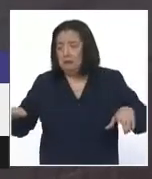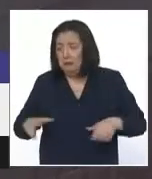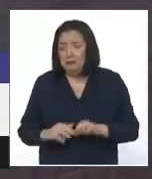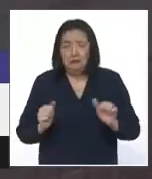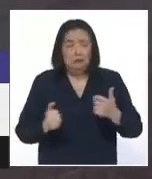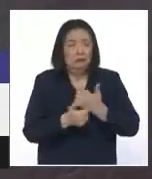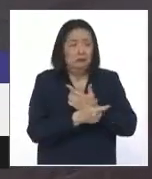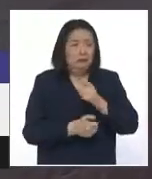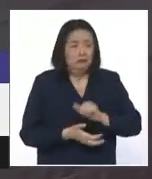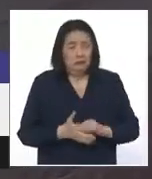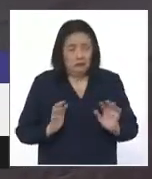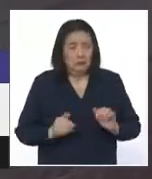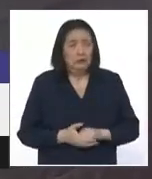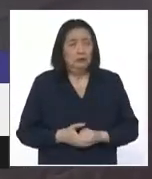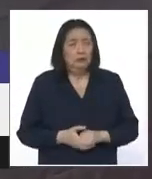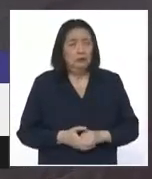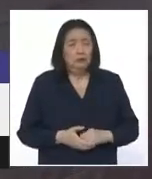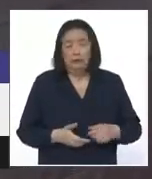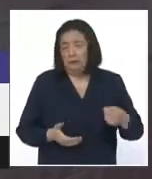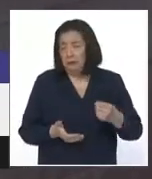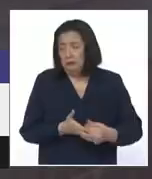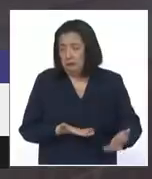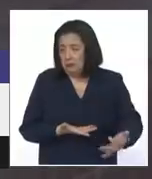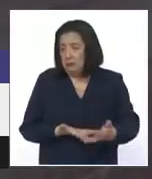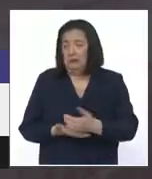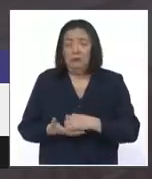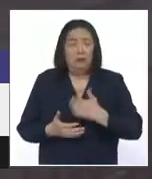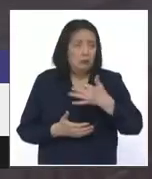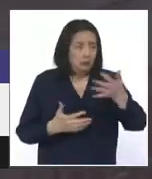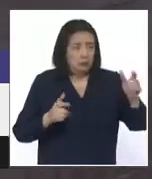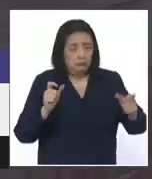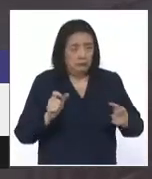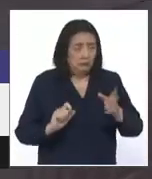Juan de Lurigancho, cobrándole cupo a